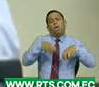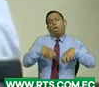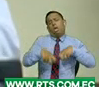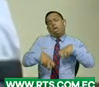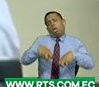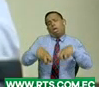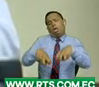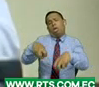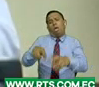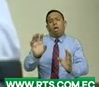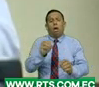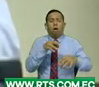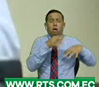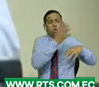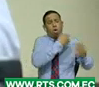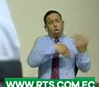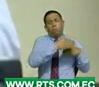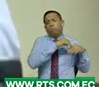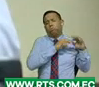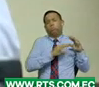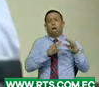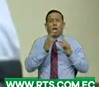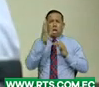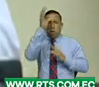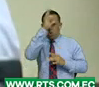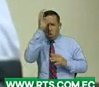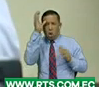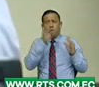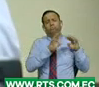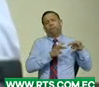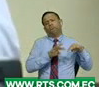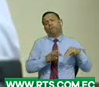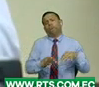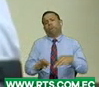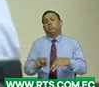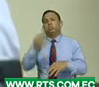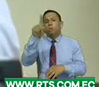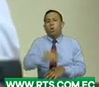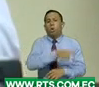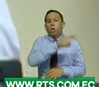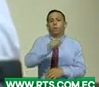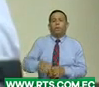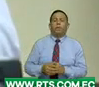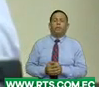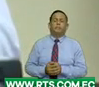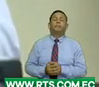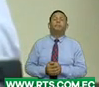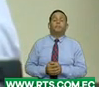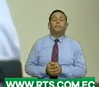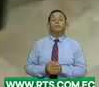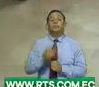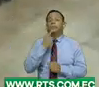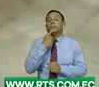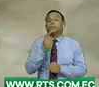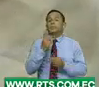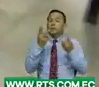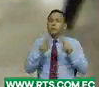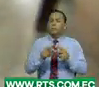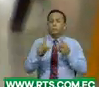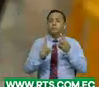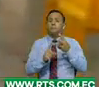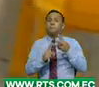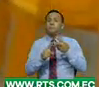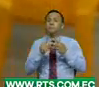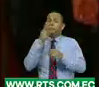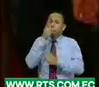procesiones vía crucis barriales el burgomaestre de más recalca que se mantiene la suspensión de las actividades en bares